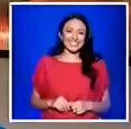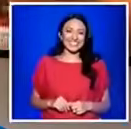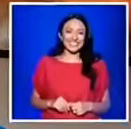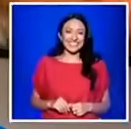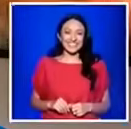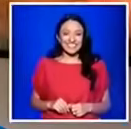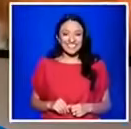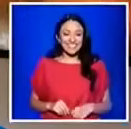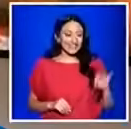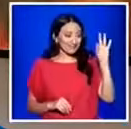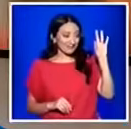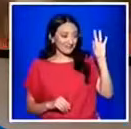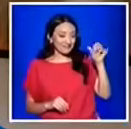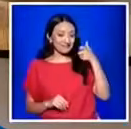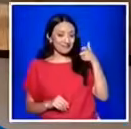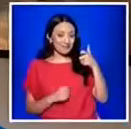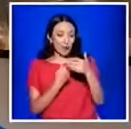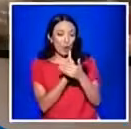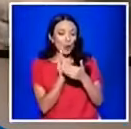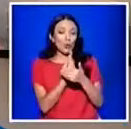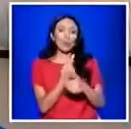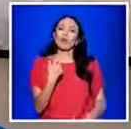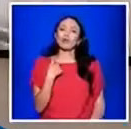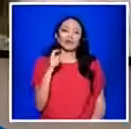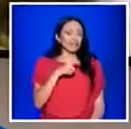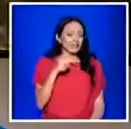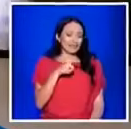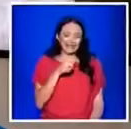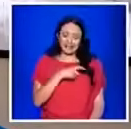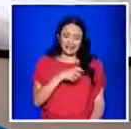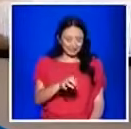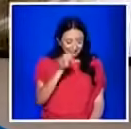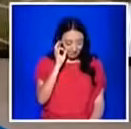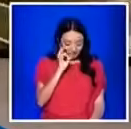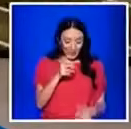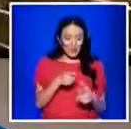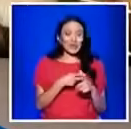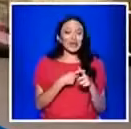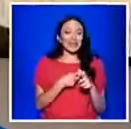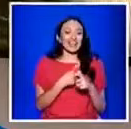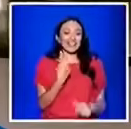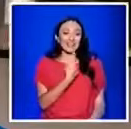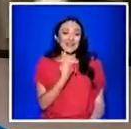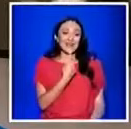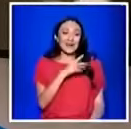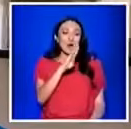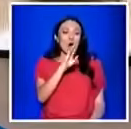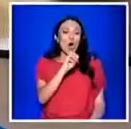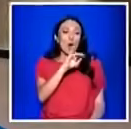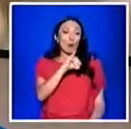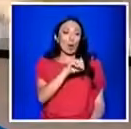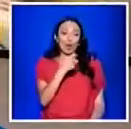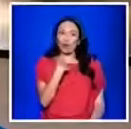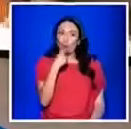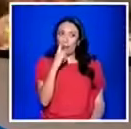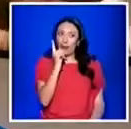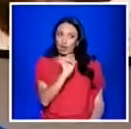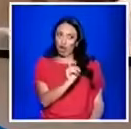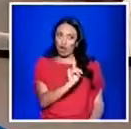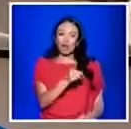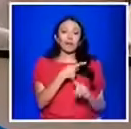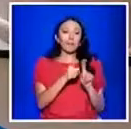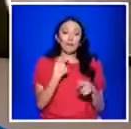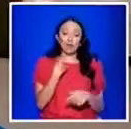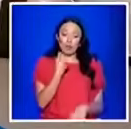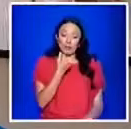Excelente, excelente. Oiga, un rico jugo de borojó me voy a tomar. Creo que necesito un juguito de borojó yo. Voy a ver si este domingo, que no soy padre de familia, pero de pronto me consigo